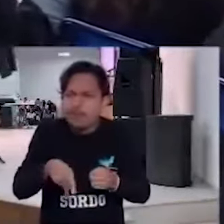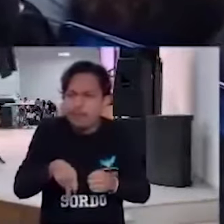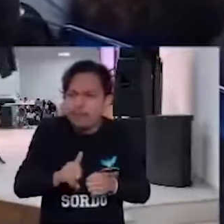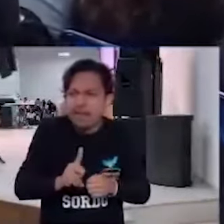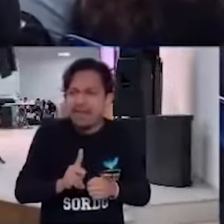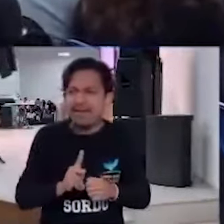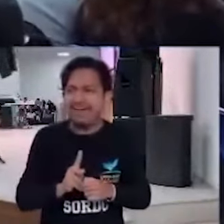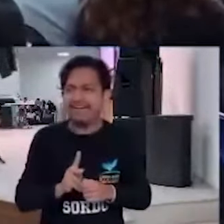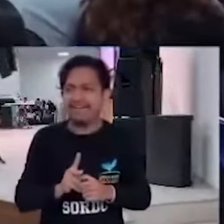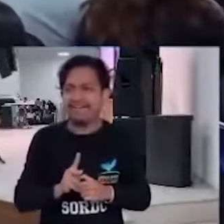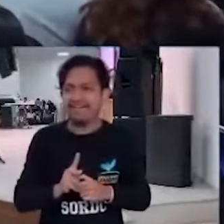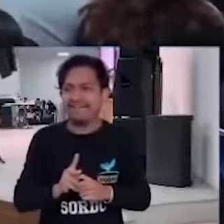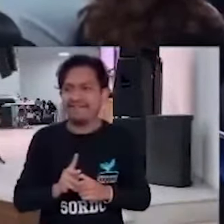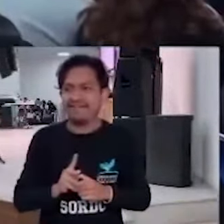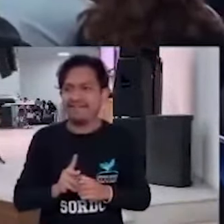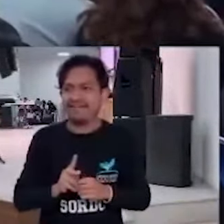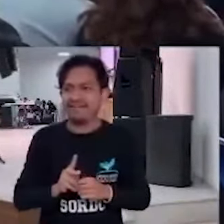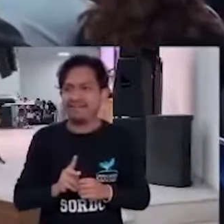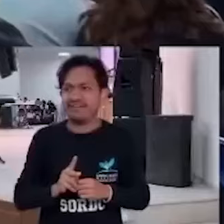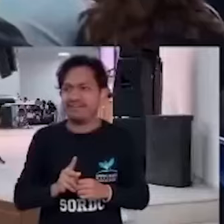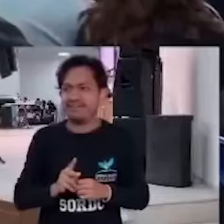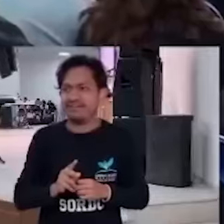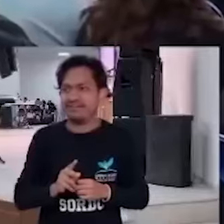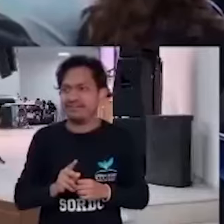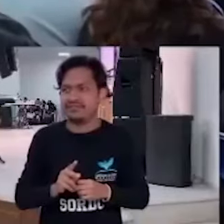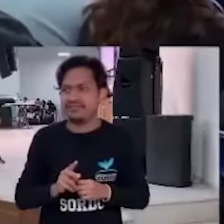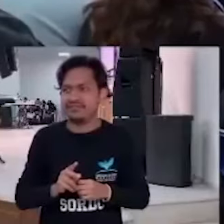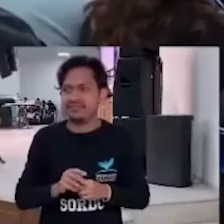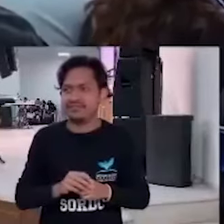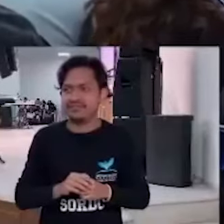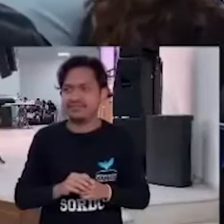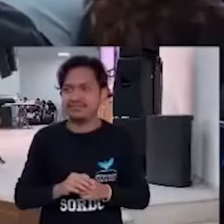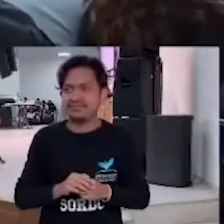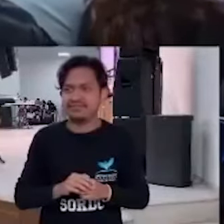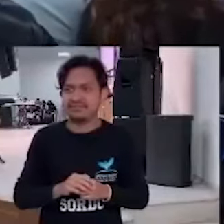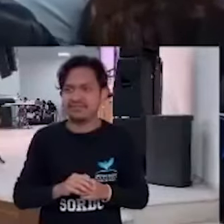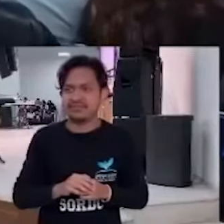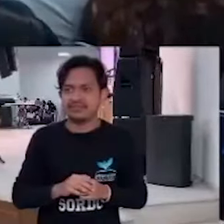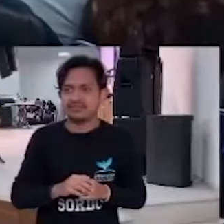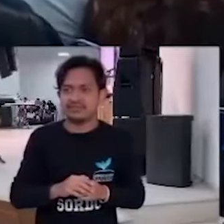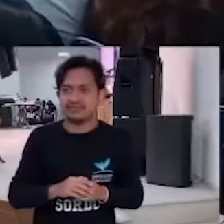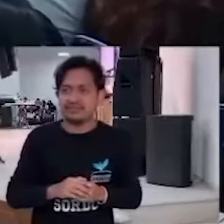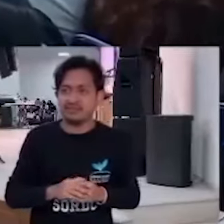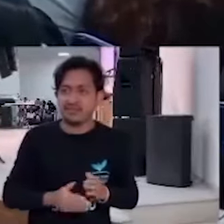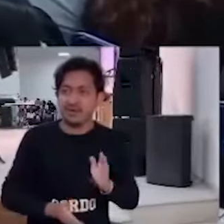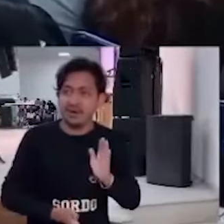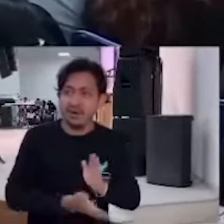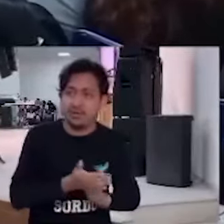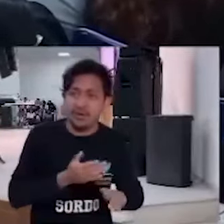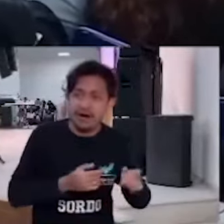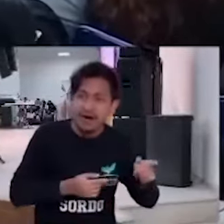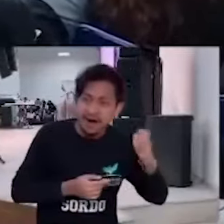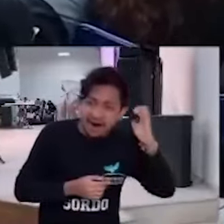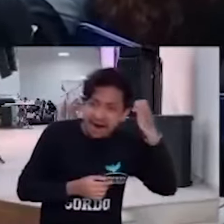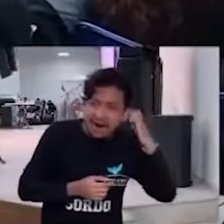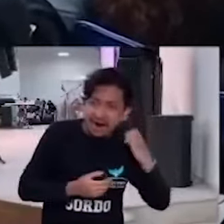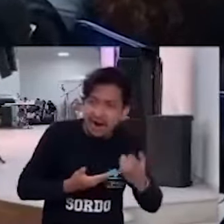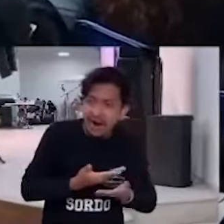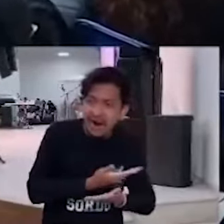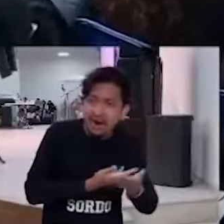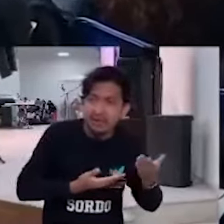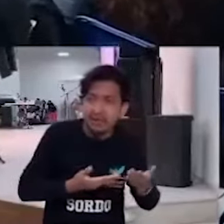ver, te voy a acusar con mi marido, yo tengo marido. Y no, se puso a hablar con ella, con la serpiente. Le